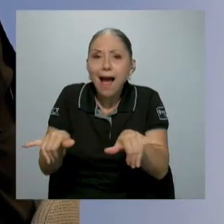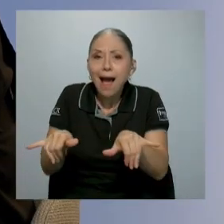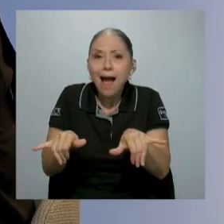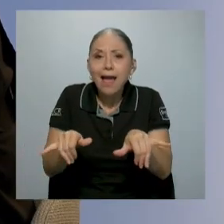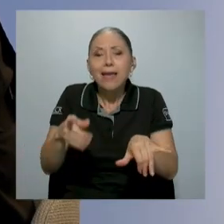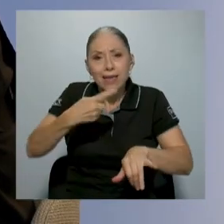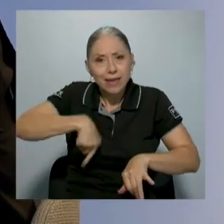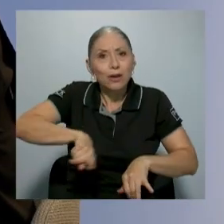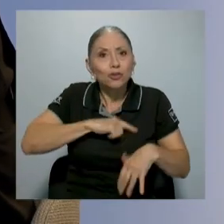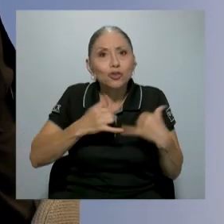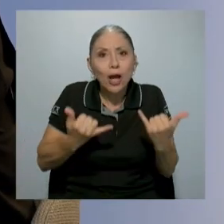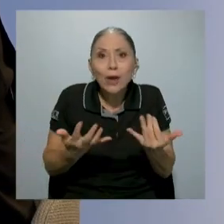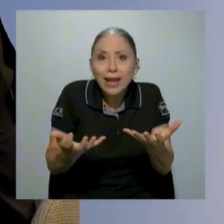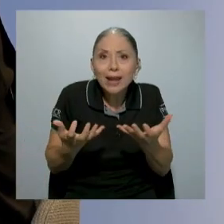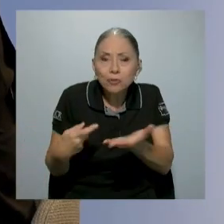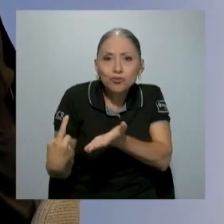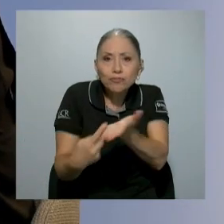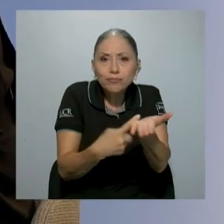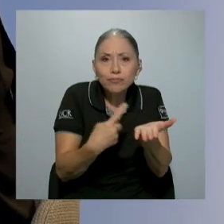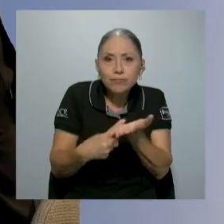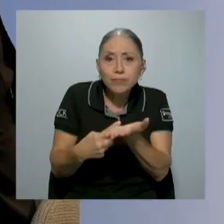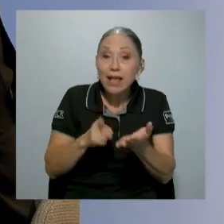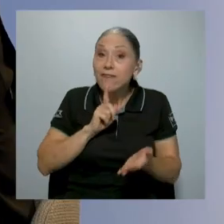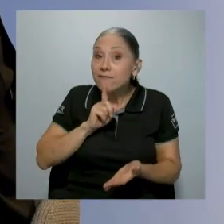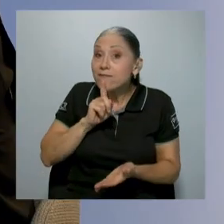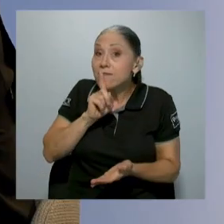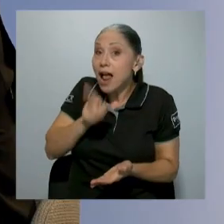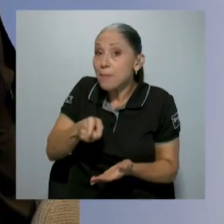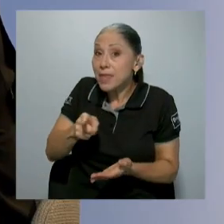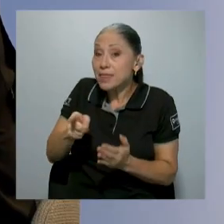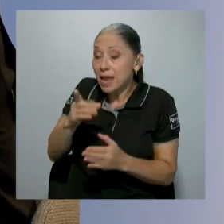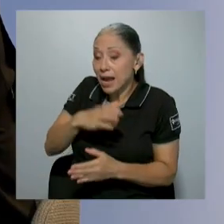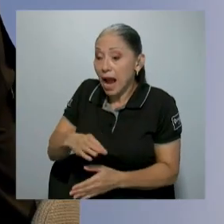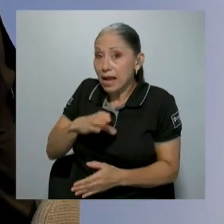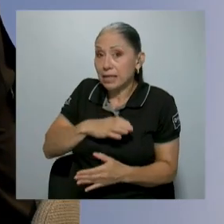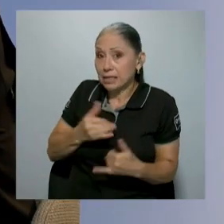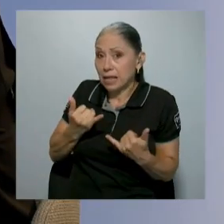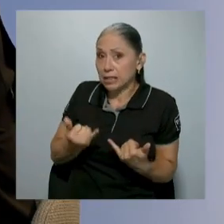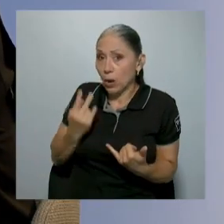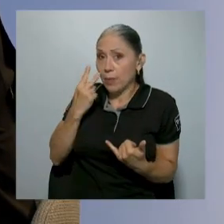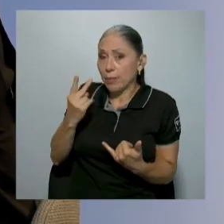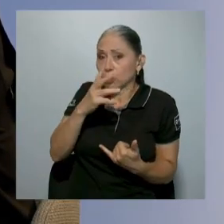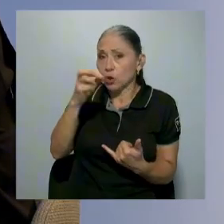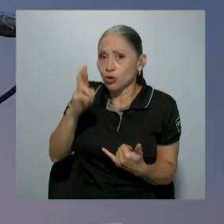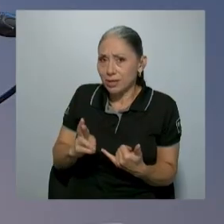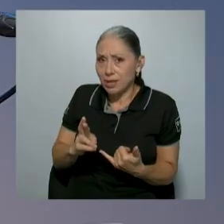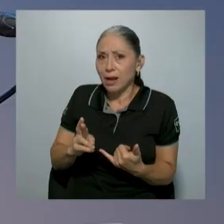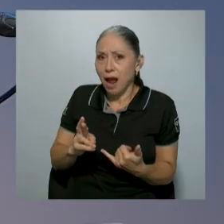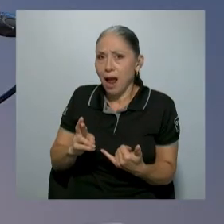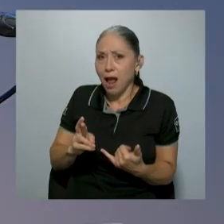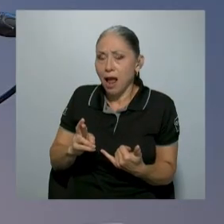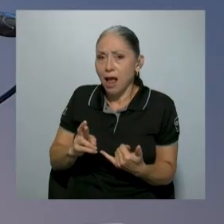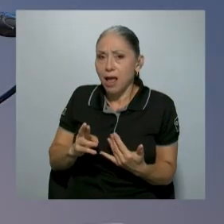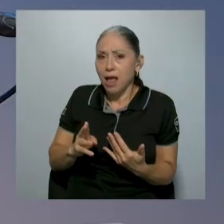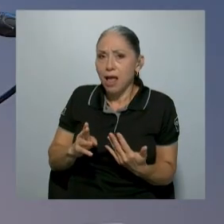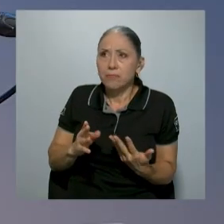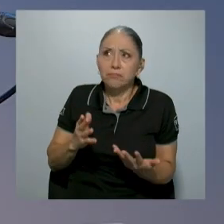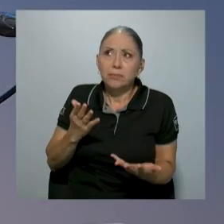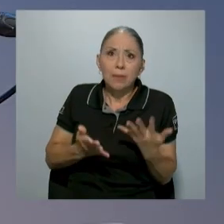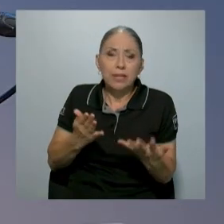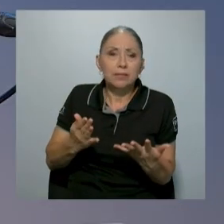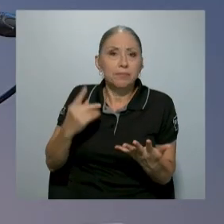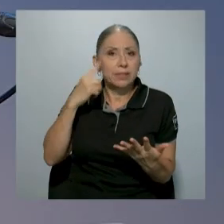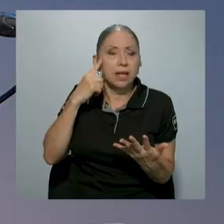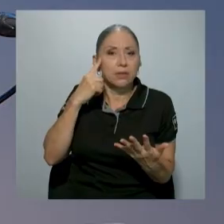y a la discusión, de si realmente los patrones que estamos viendo hoy en Costa Rica, más allá de que podamos darle una sostenibilidad como